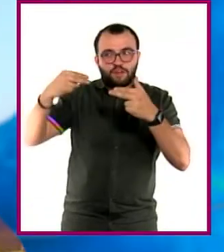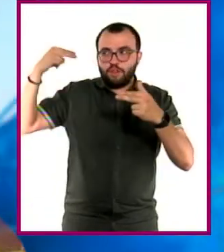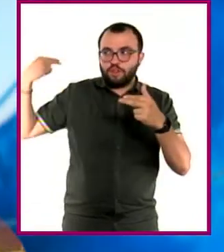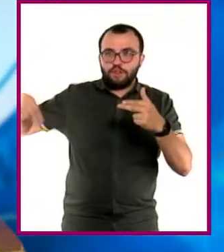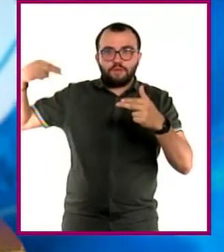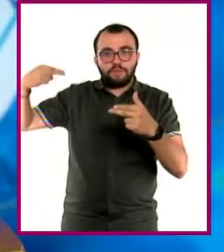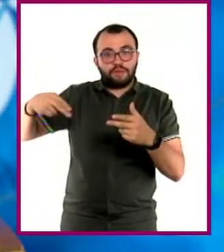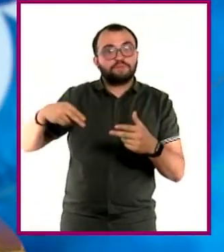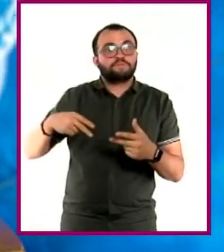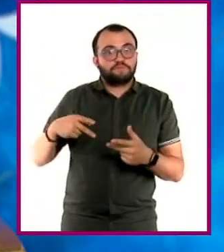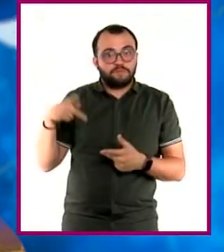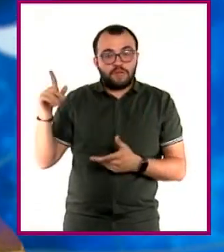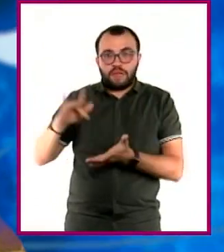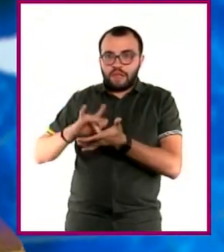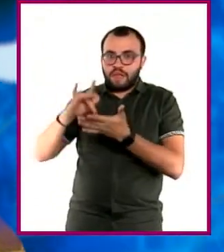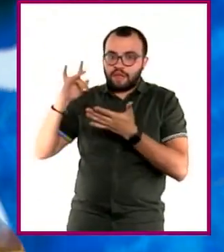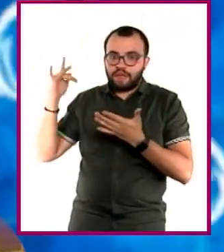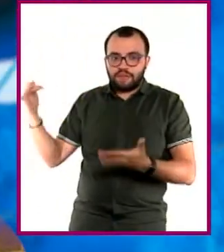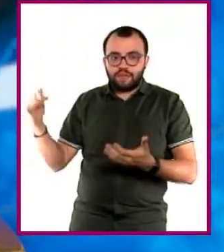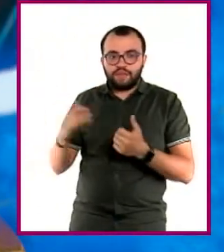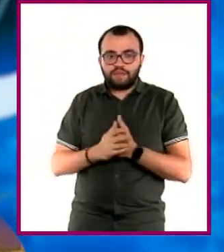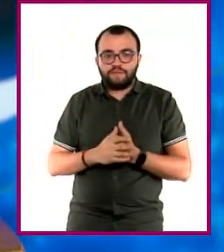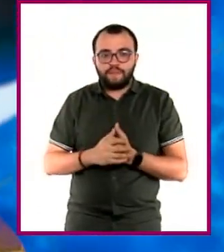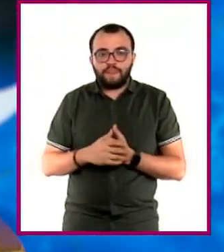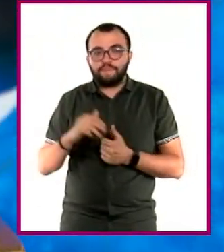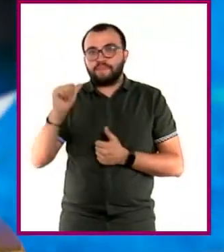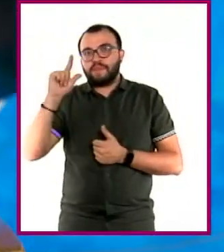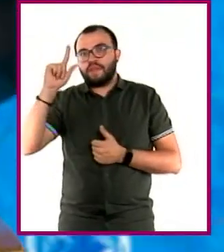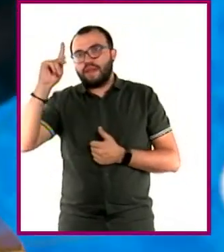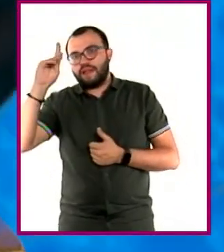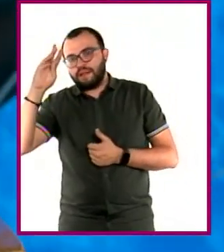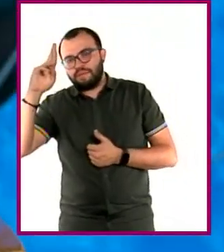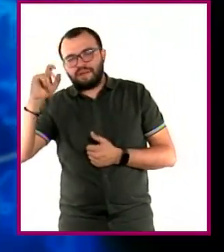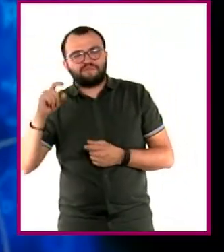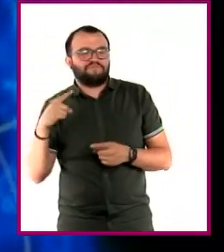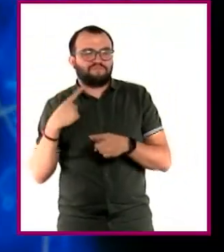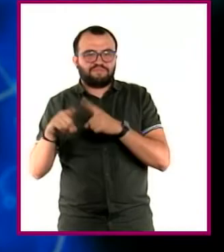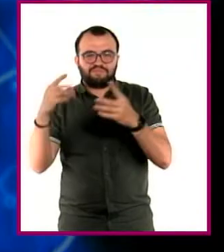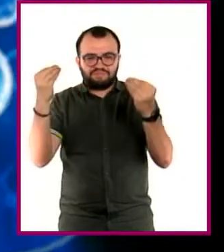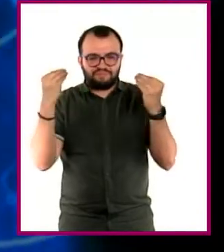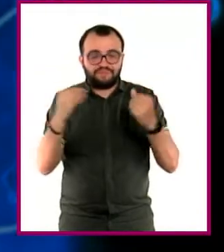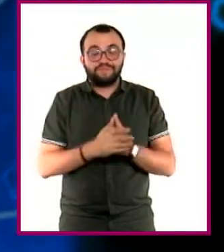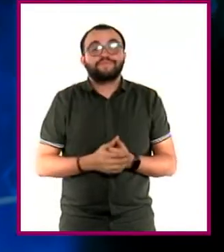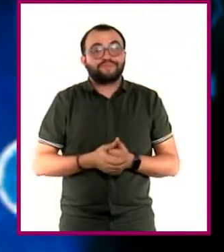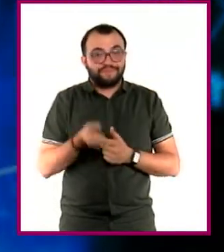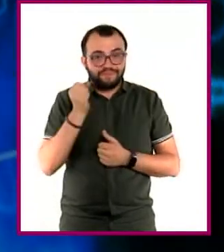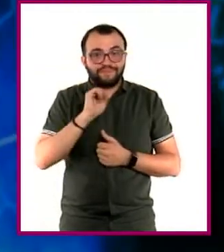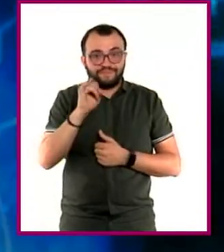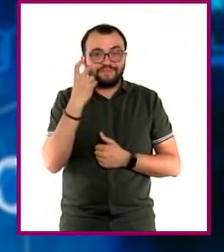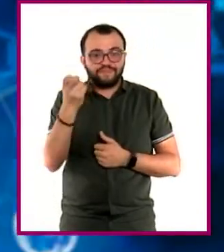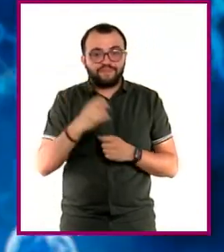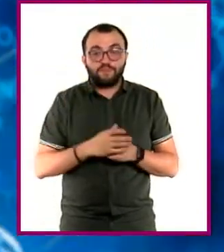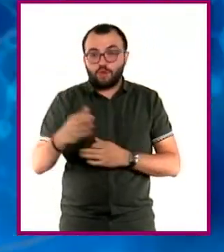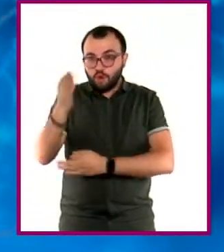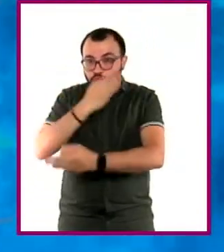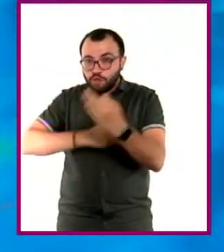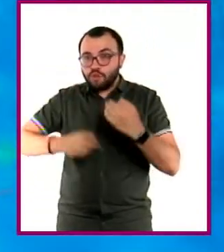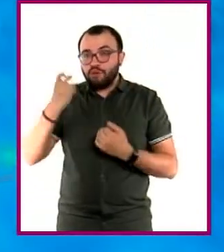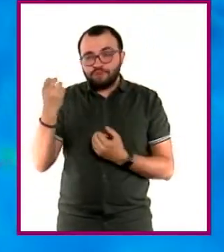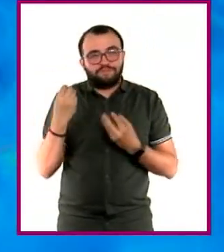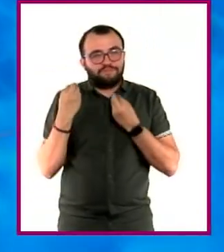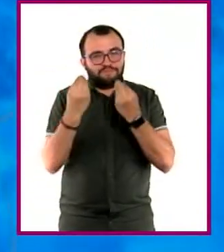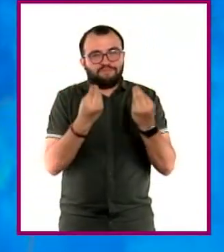Bohr, Erwin Schrödinger, Albert Giorso y muchos más. Así es, todos ellos y muchos